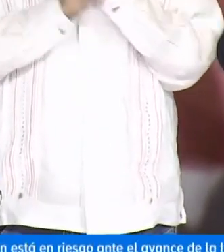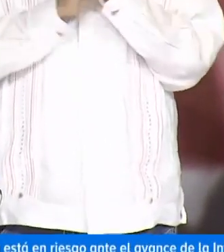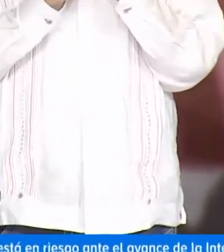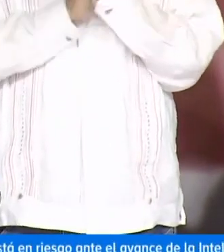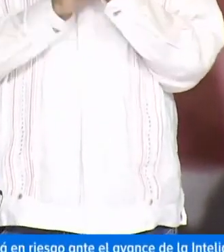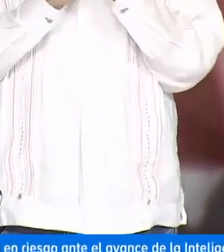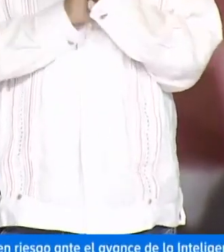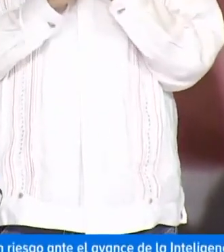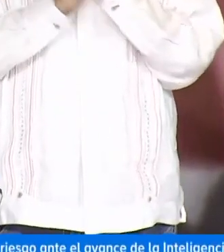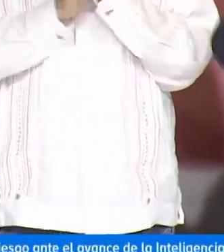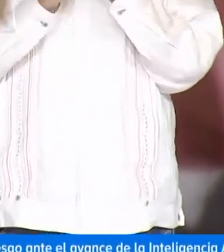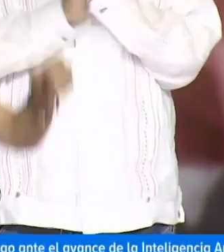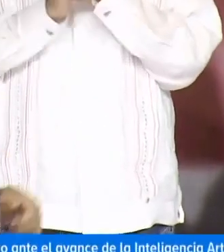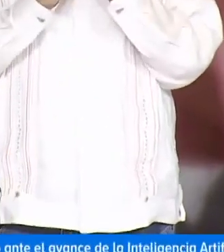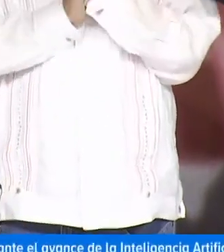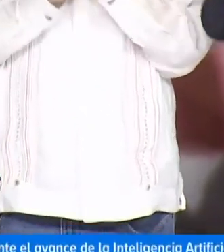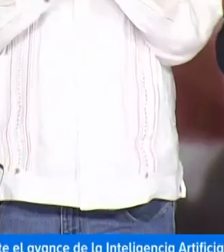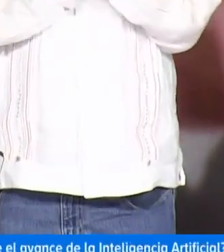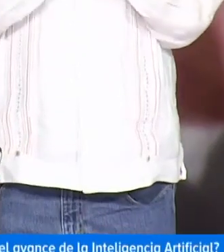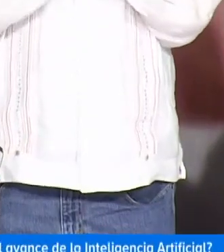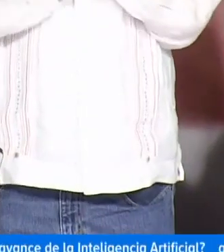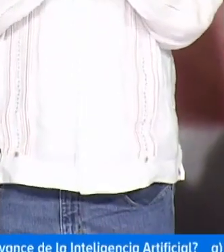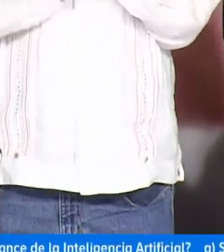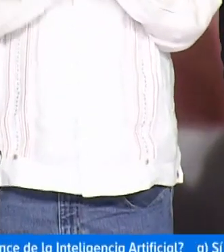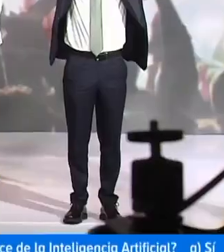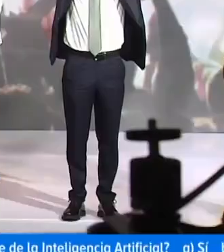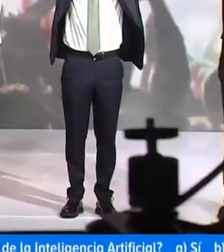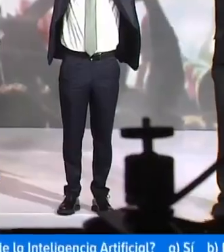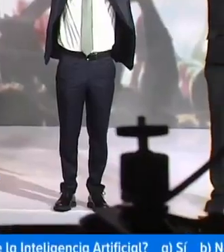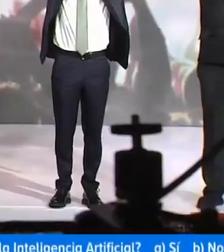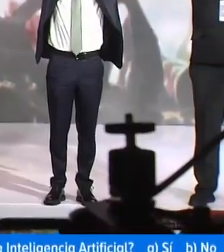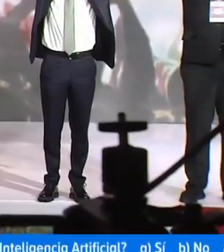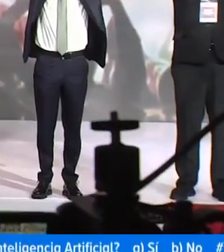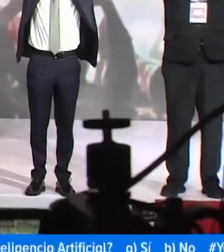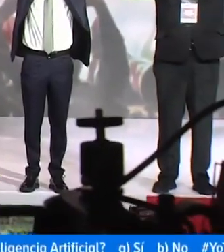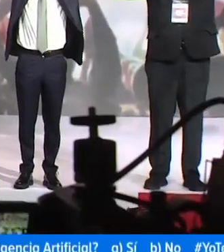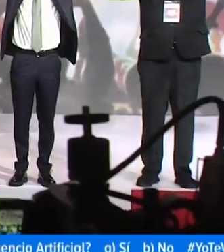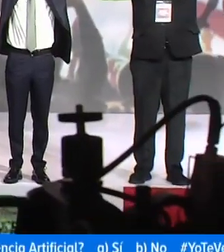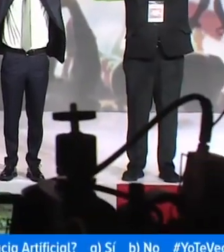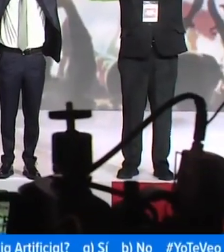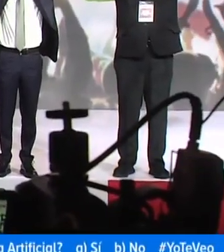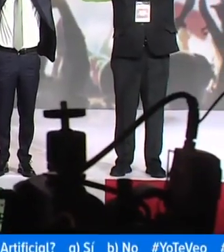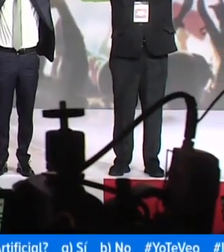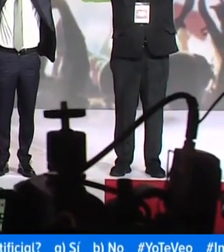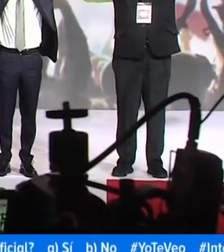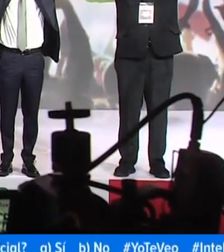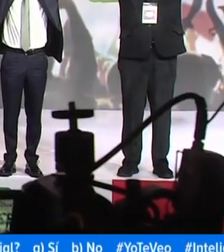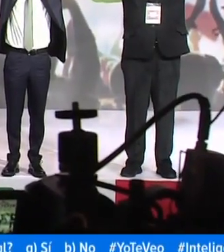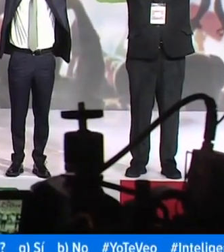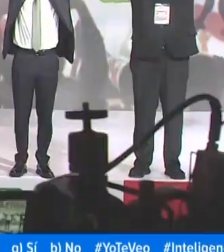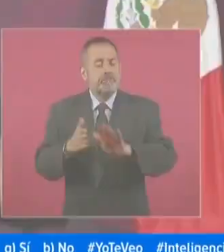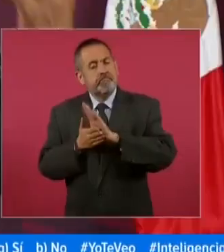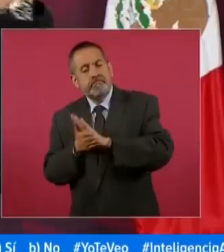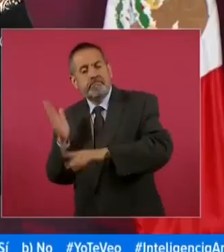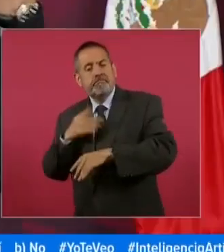e ideales y con experiencia en la vida política así se expresó sobre la victoria de la exjefa de gobierno